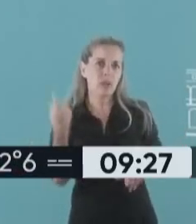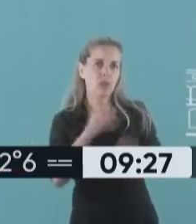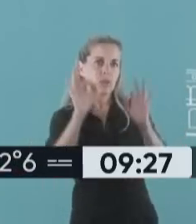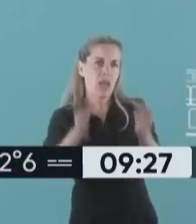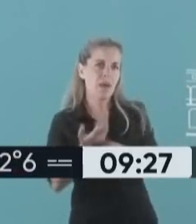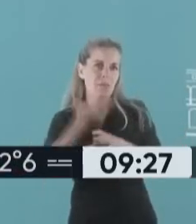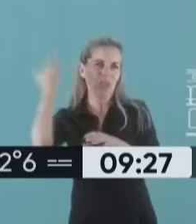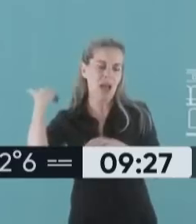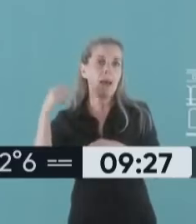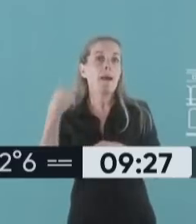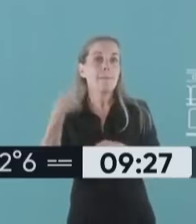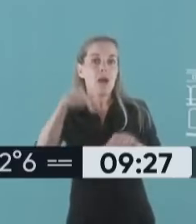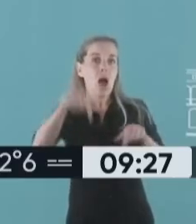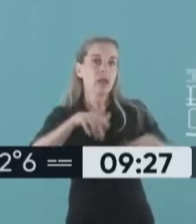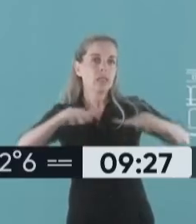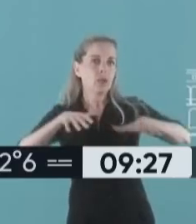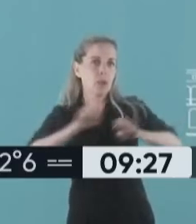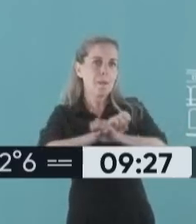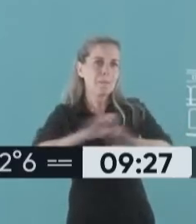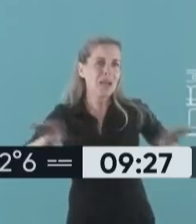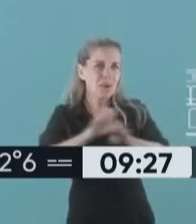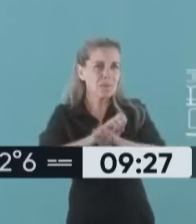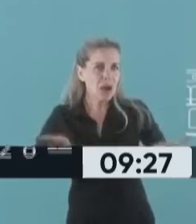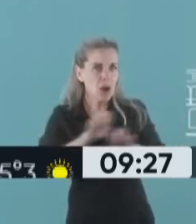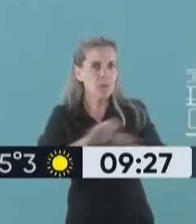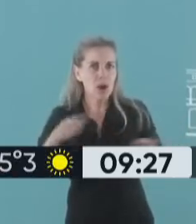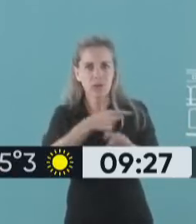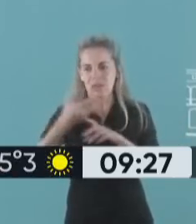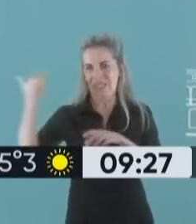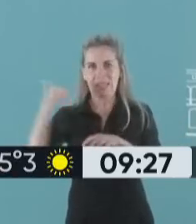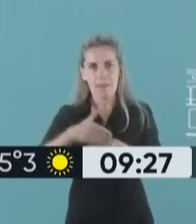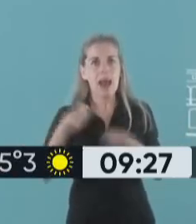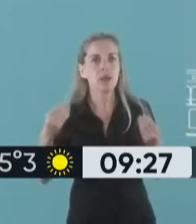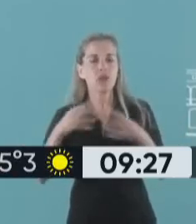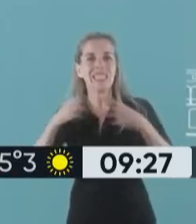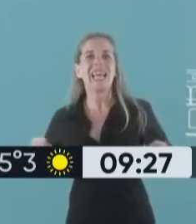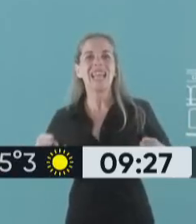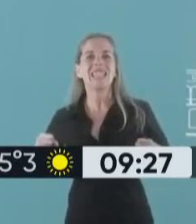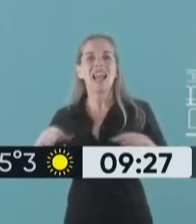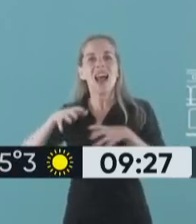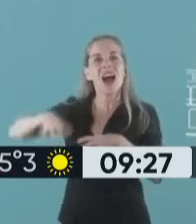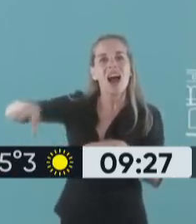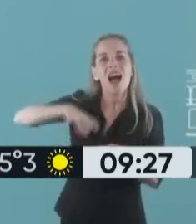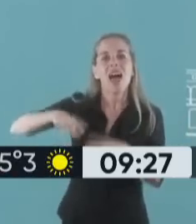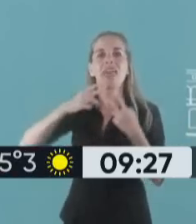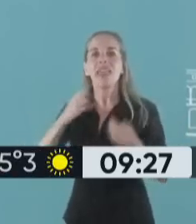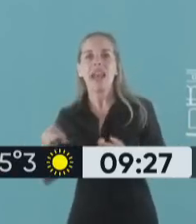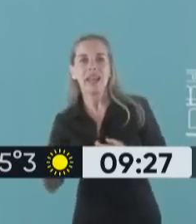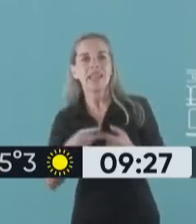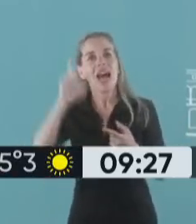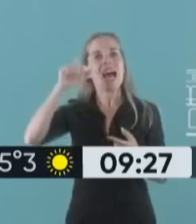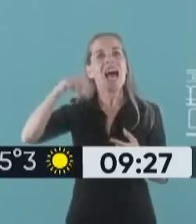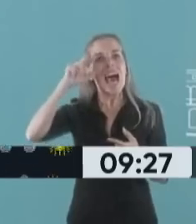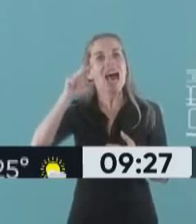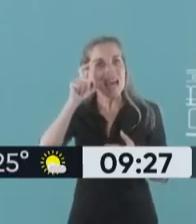la magnitud que está teniendo en el último tiempo hace que tanto la Secretaría de Energía como el ENRE tengan que actuar